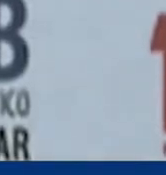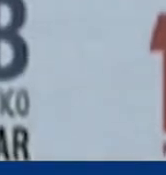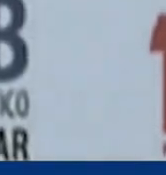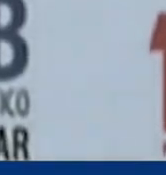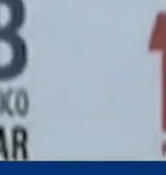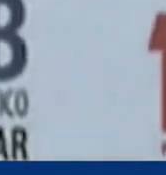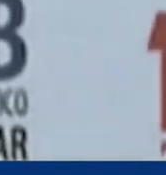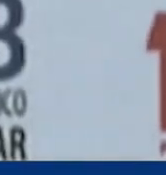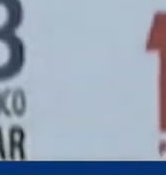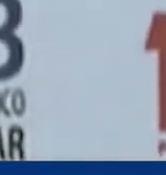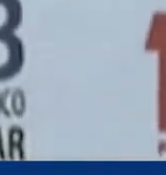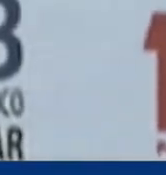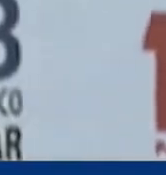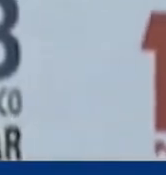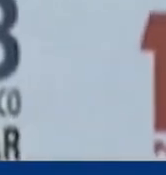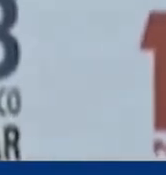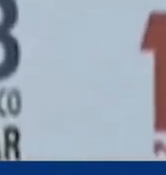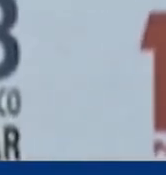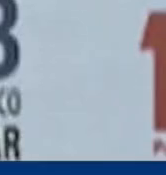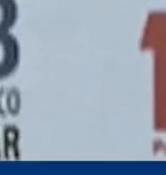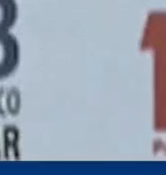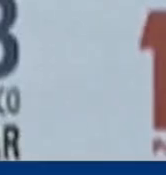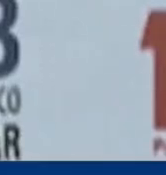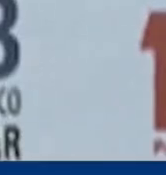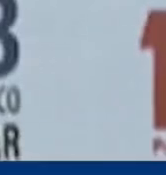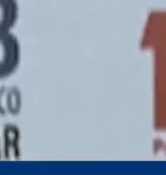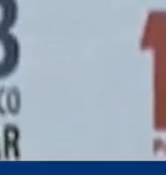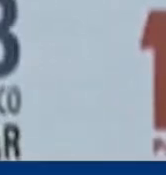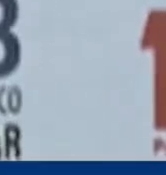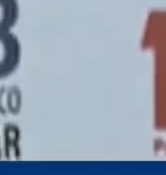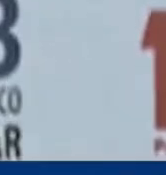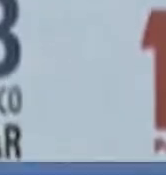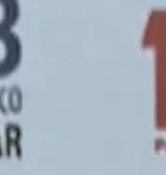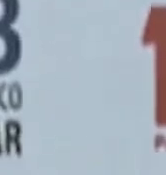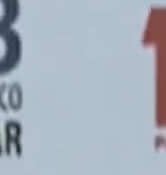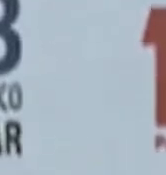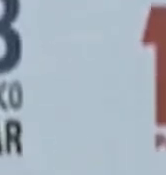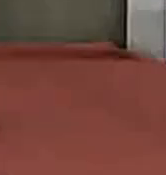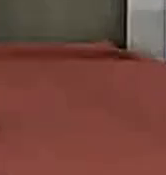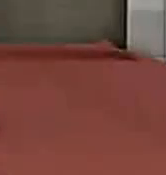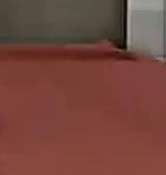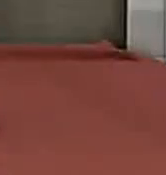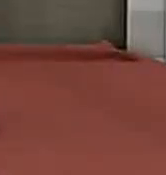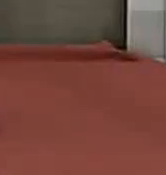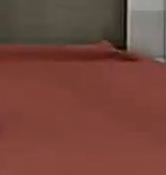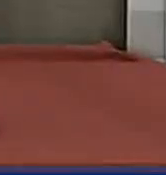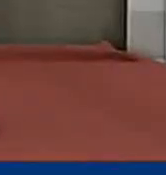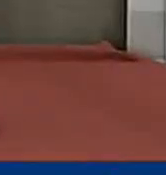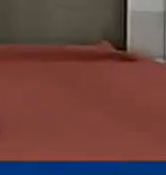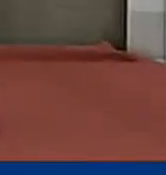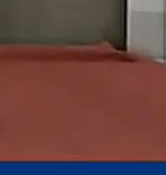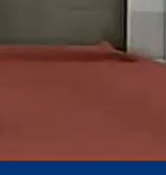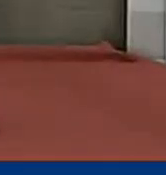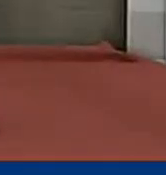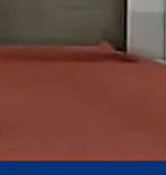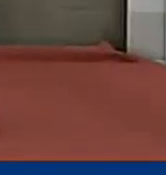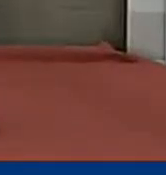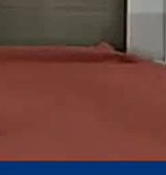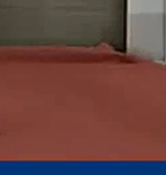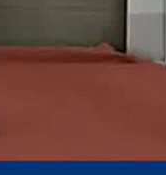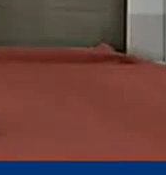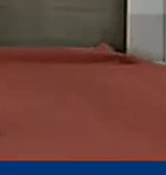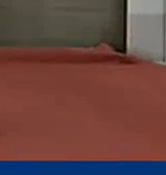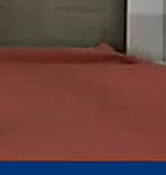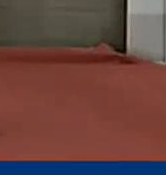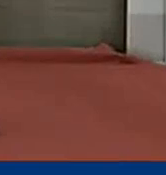Y que Diosdado haya brindado un buen lunch. Así que llaman, ¿verdad? Un mini lunch.